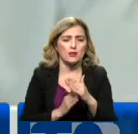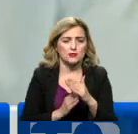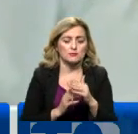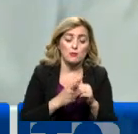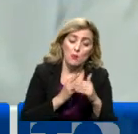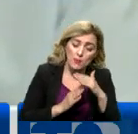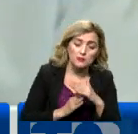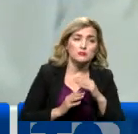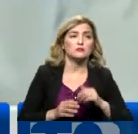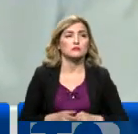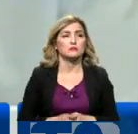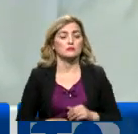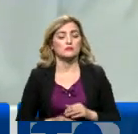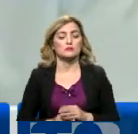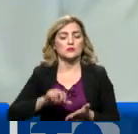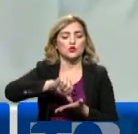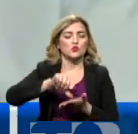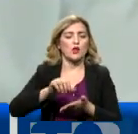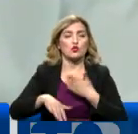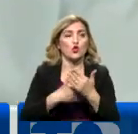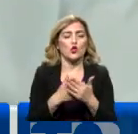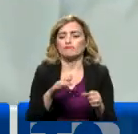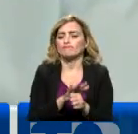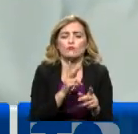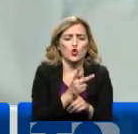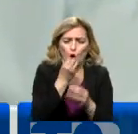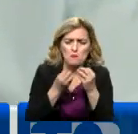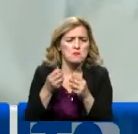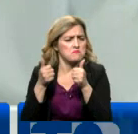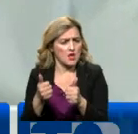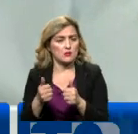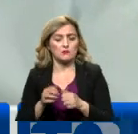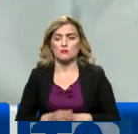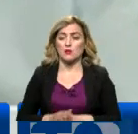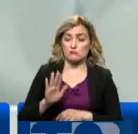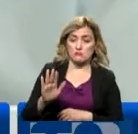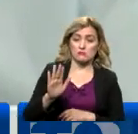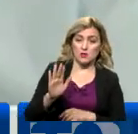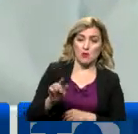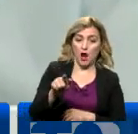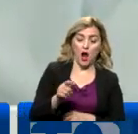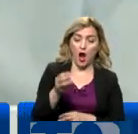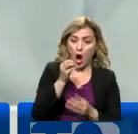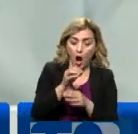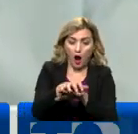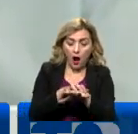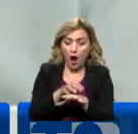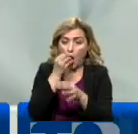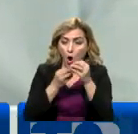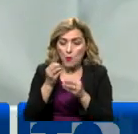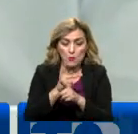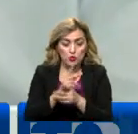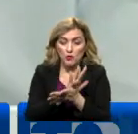paz, que las ciudades estén abastecidas y que no se esté amenazando con matarlos de hambre. Eso, bajo esas circunstancias, no